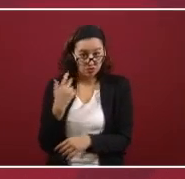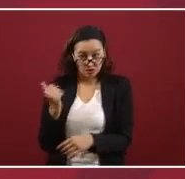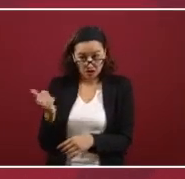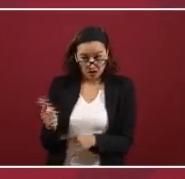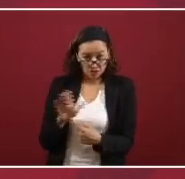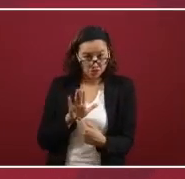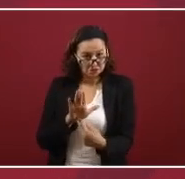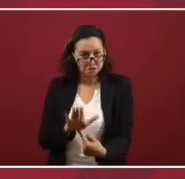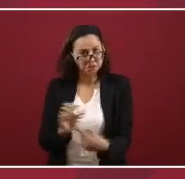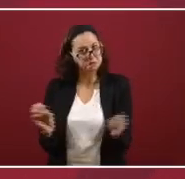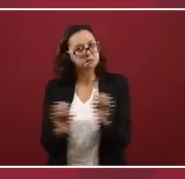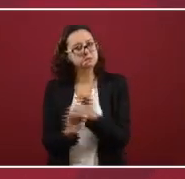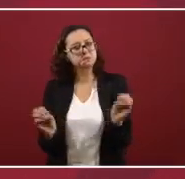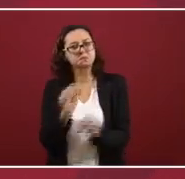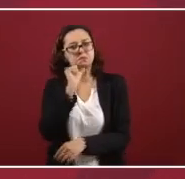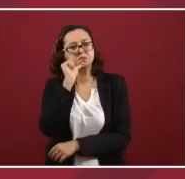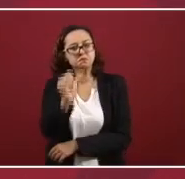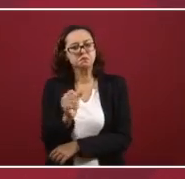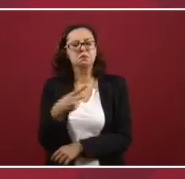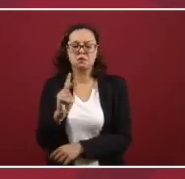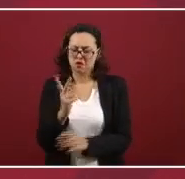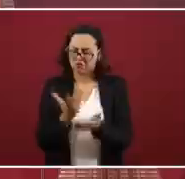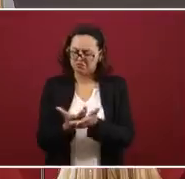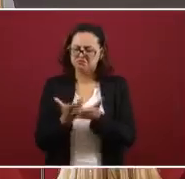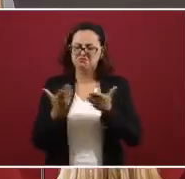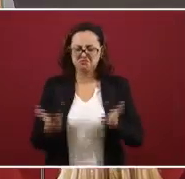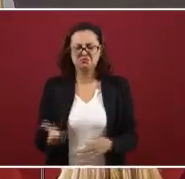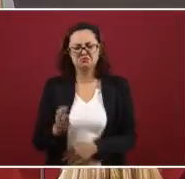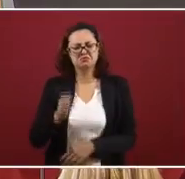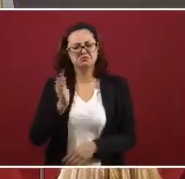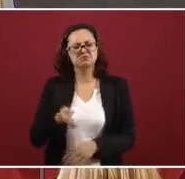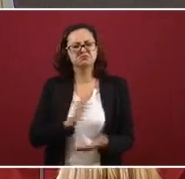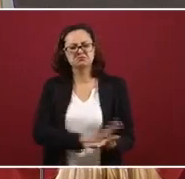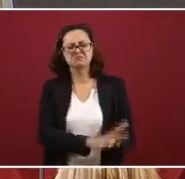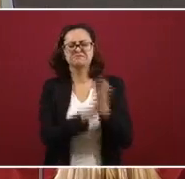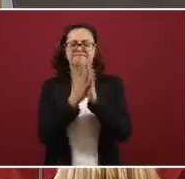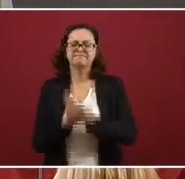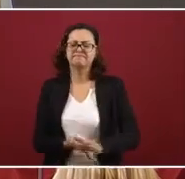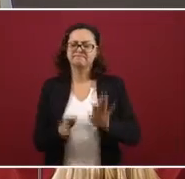Entonces, son cambios importantes.